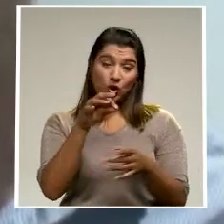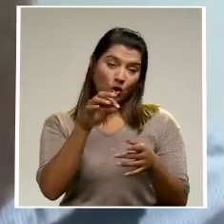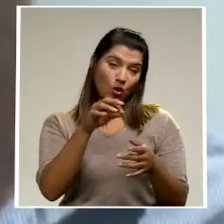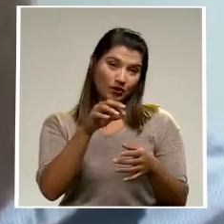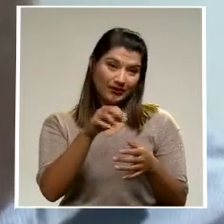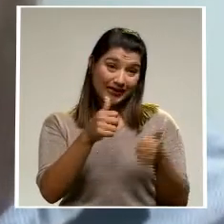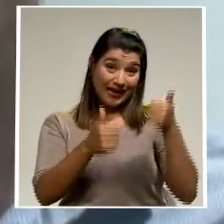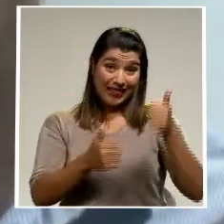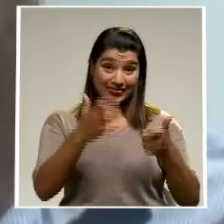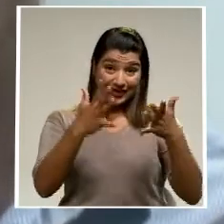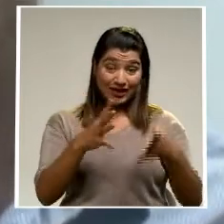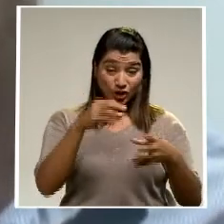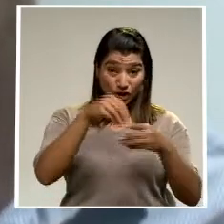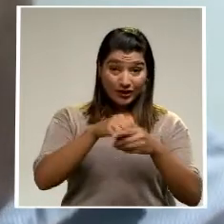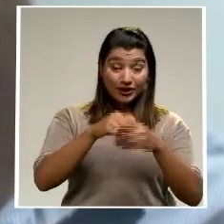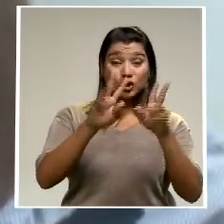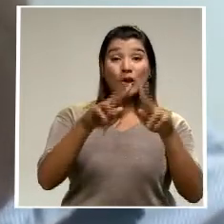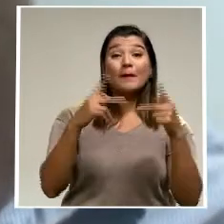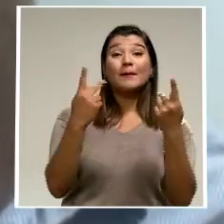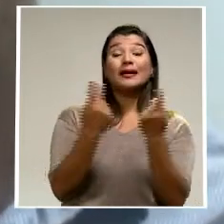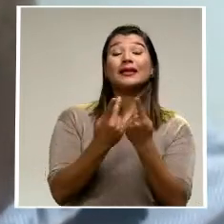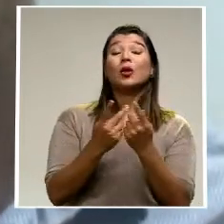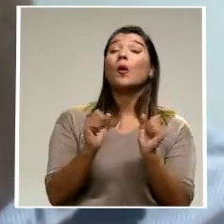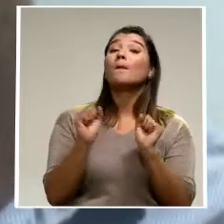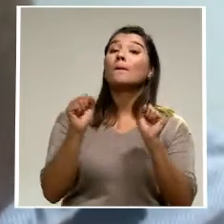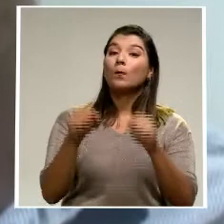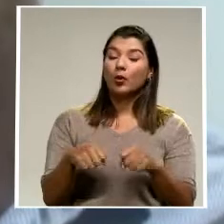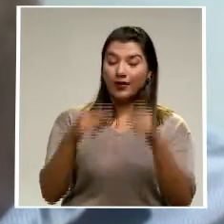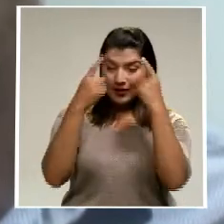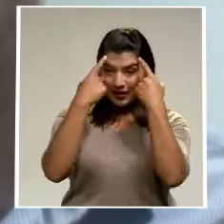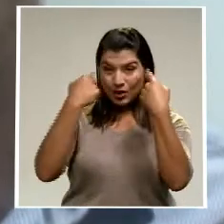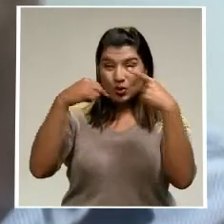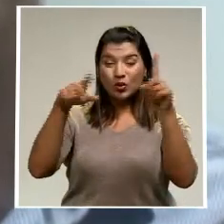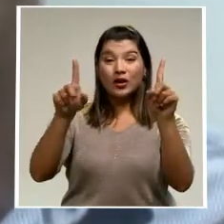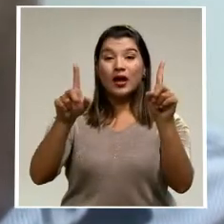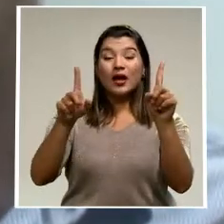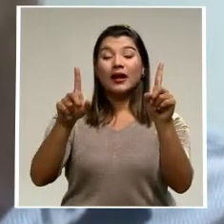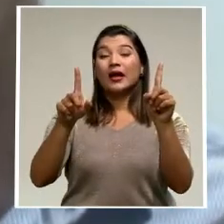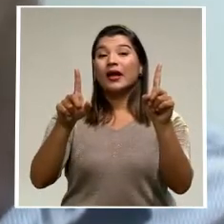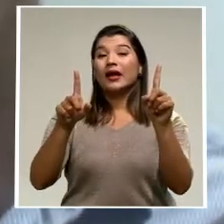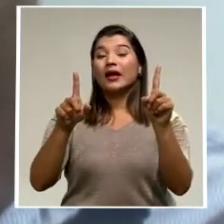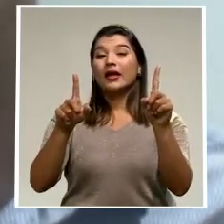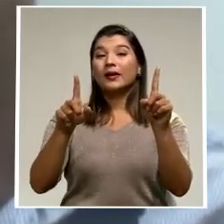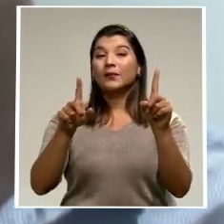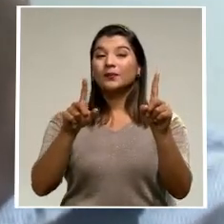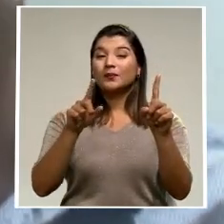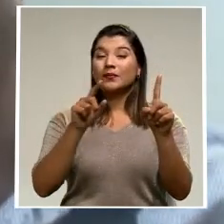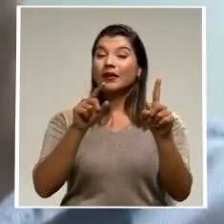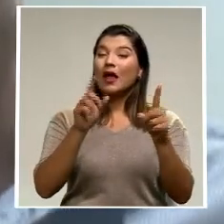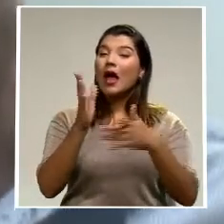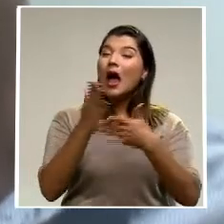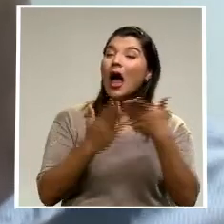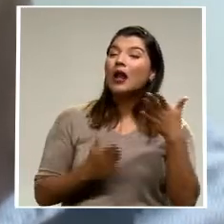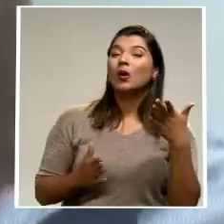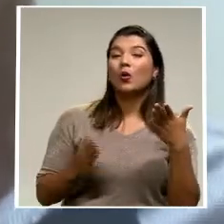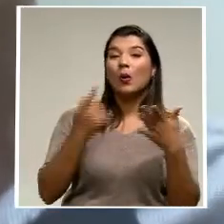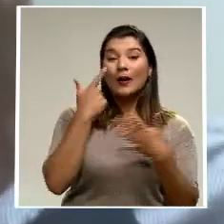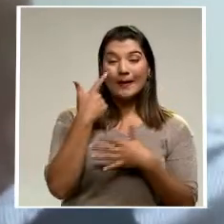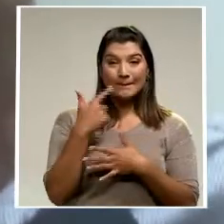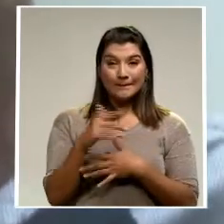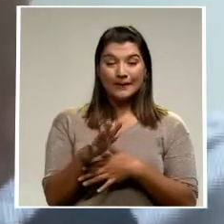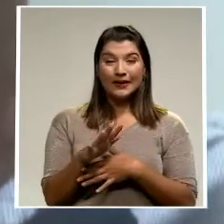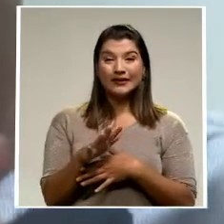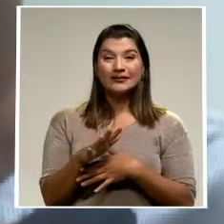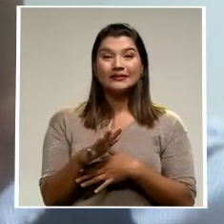estatutos, Ernesto, lo que se podría lograr es precisamente lo que de alguna manera pareciera estar en la segunda, en